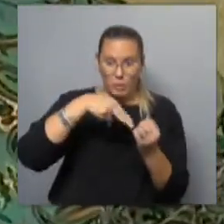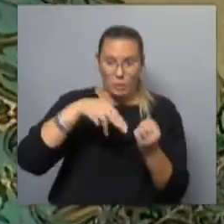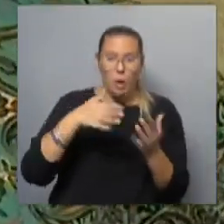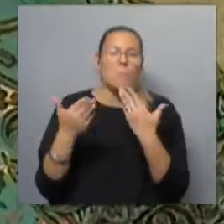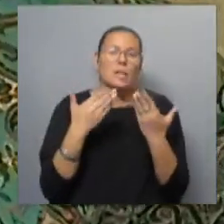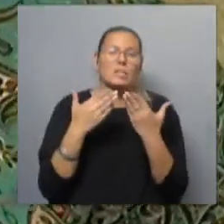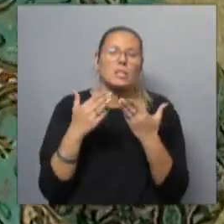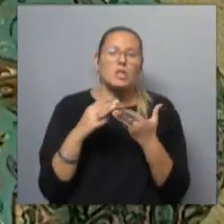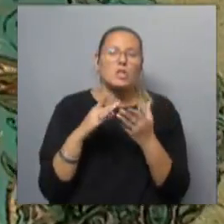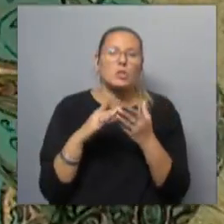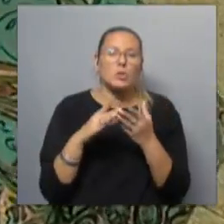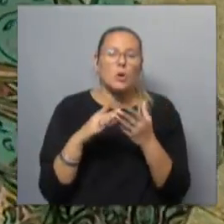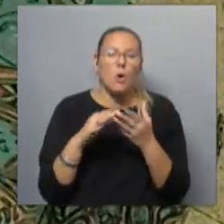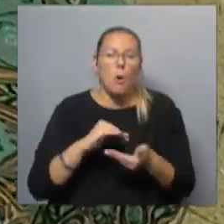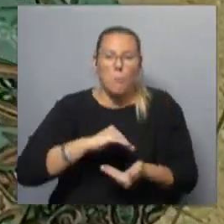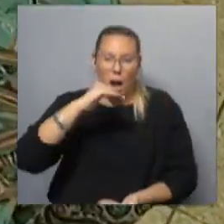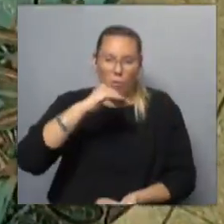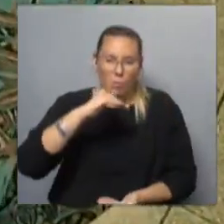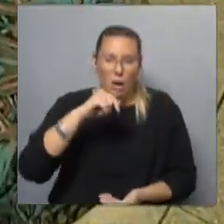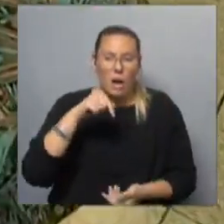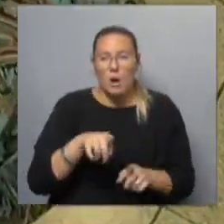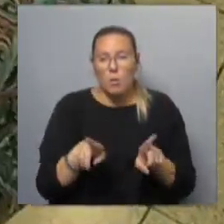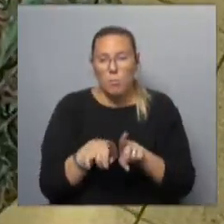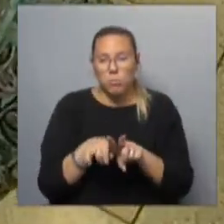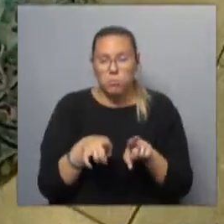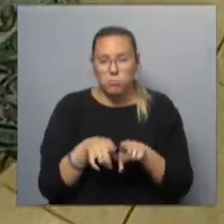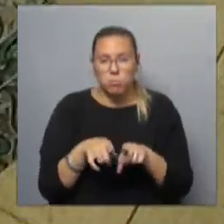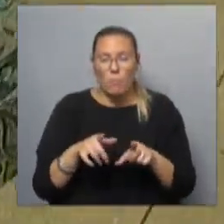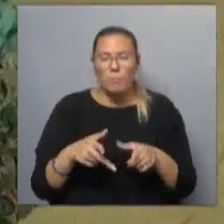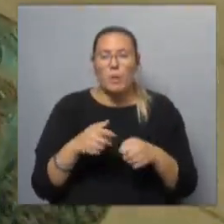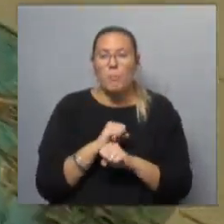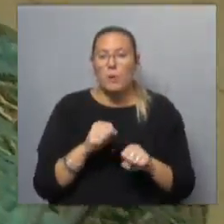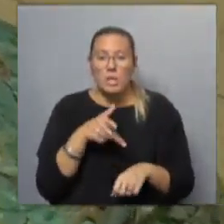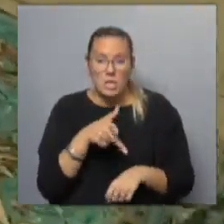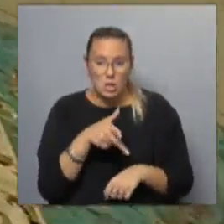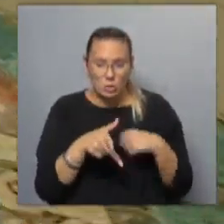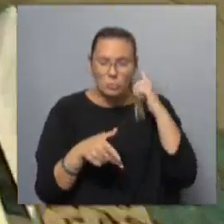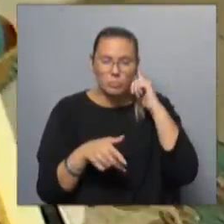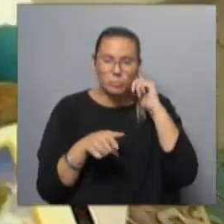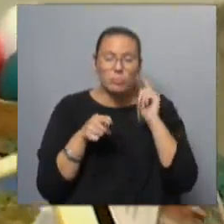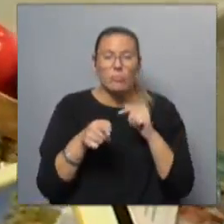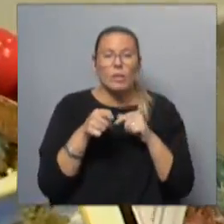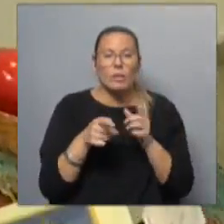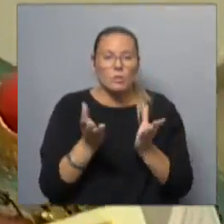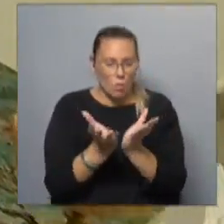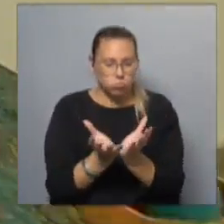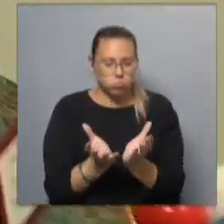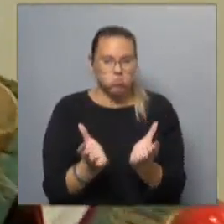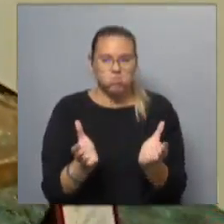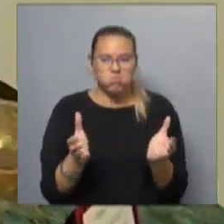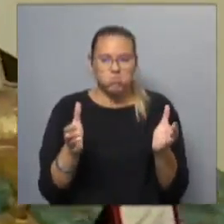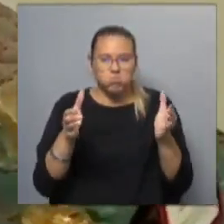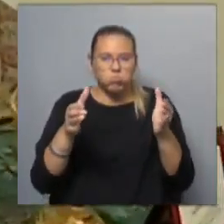huevos de Pascua, que es también la fecundidad y la fertilidad. Y por aquí tenemos un recipiente